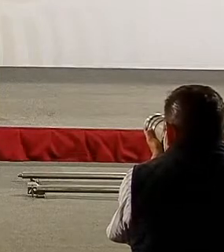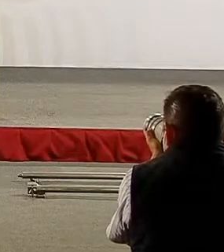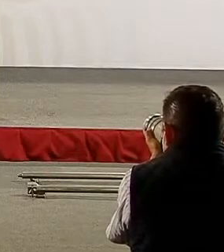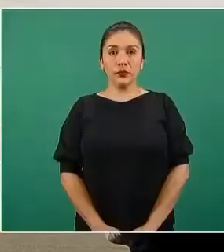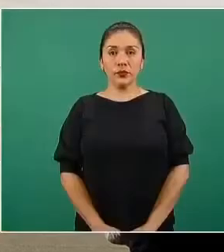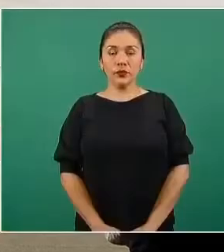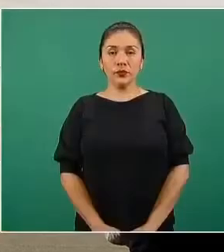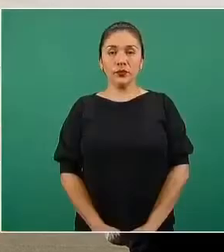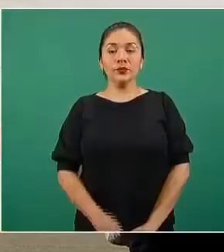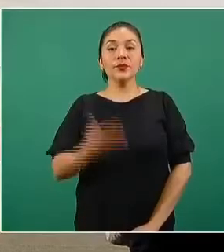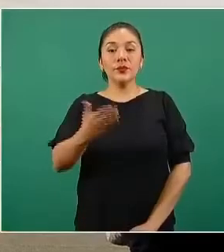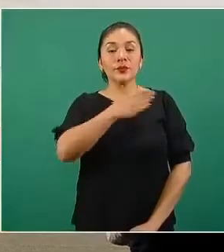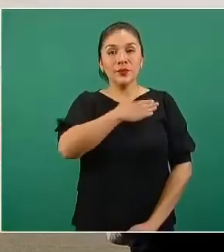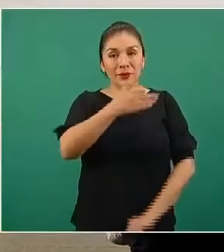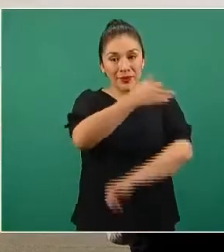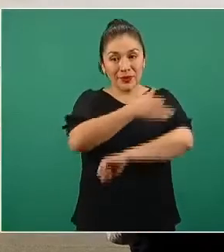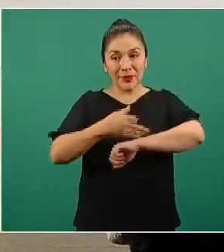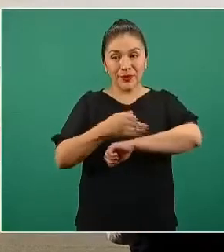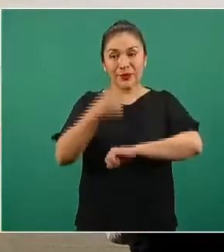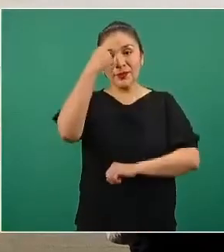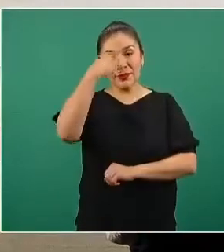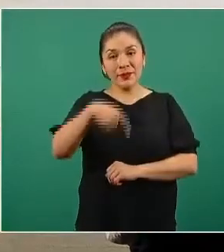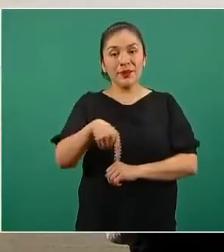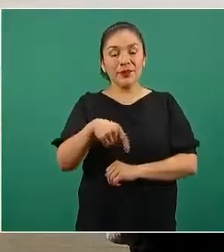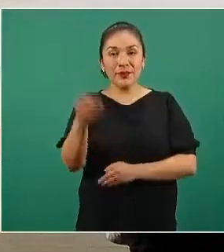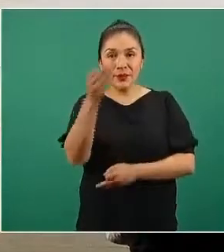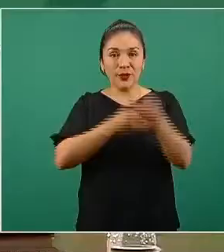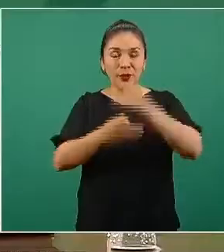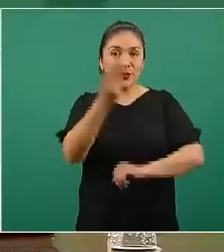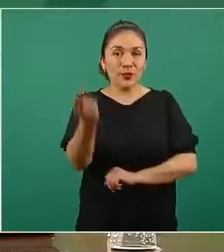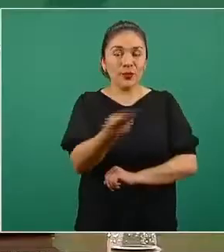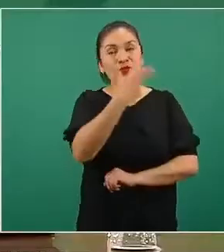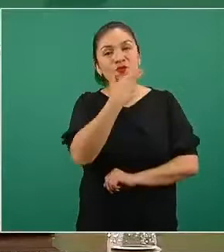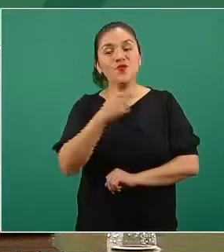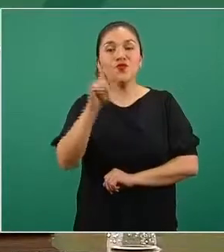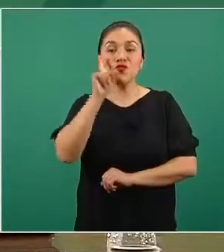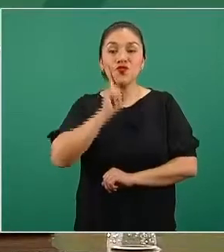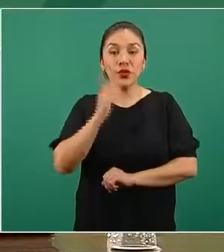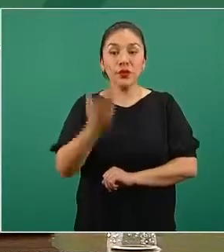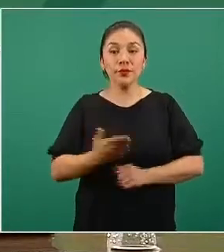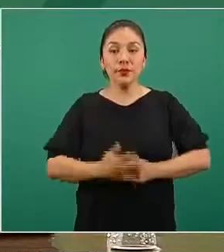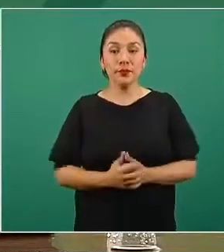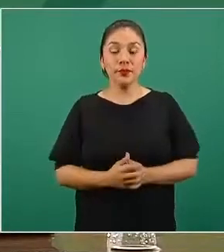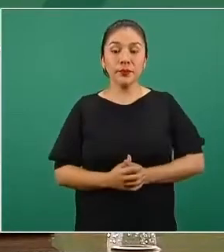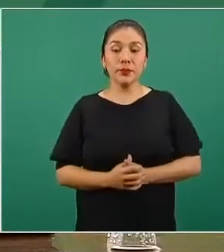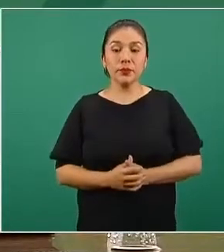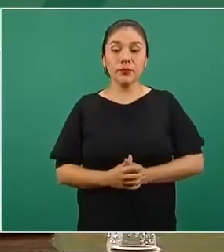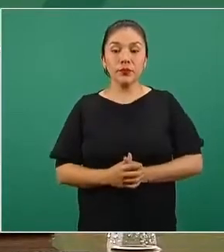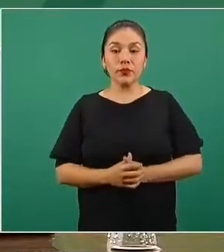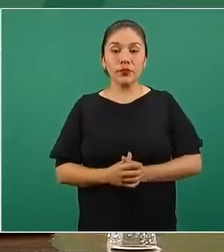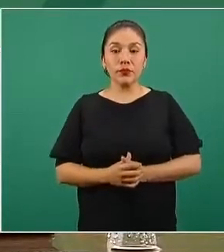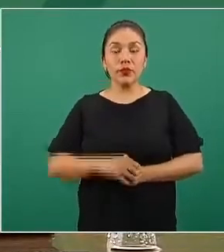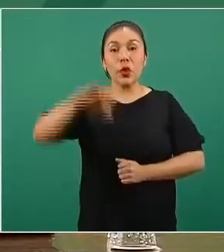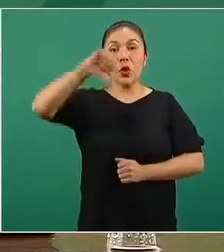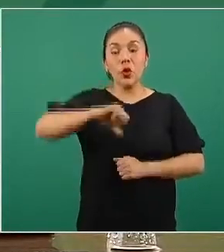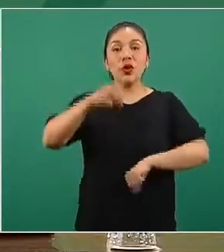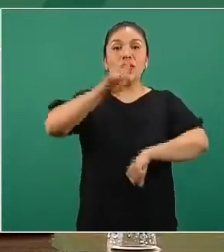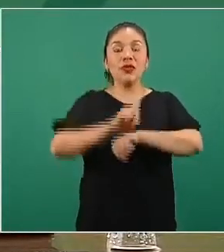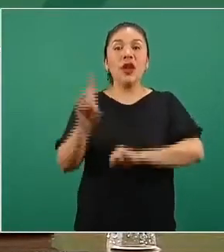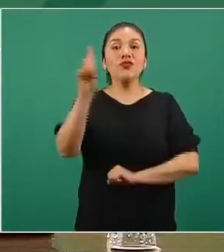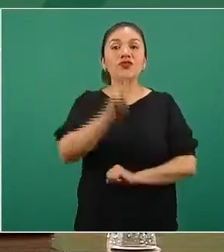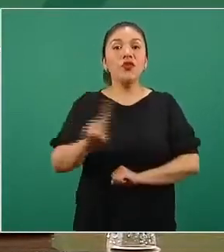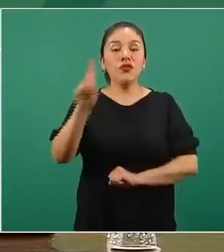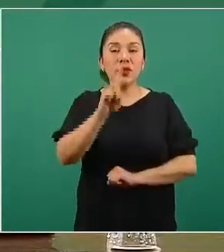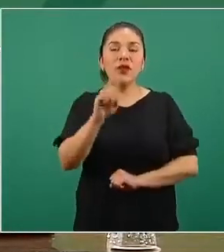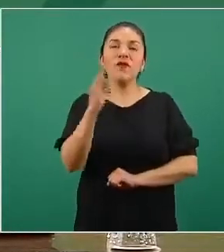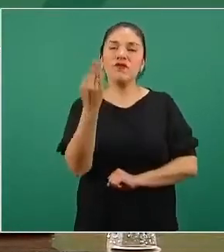Muy buenas tardes, tengan todas y todos. Hoy, domingo 14